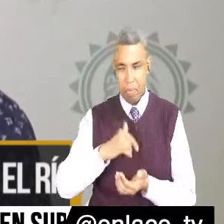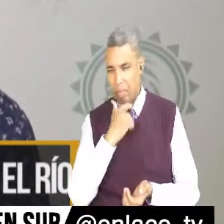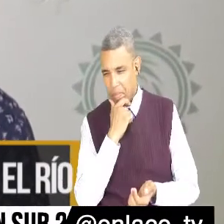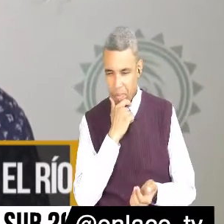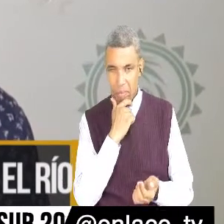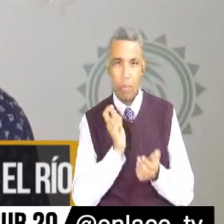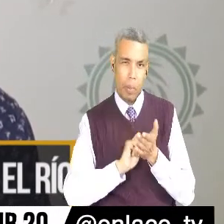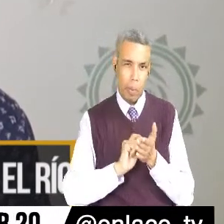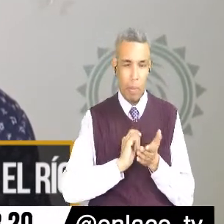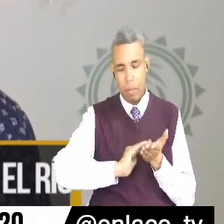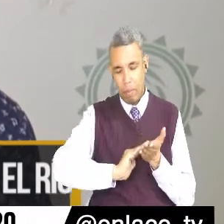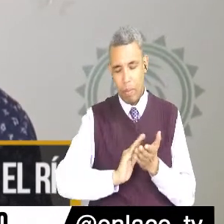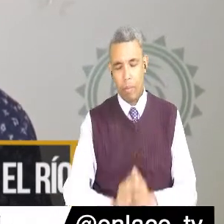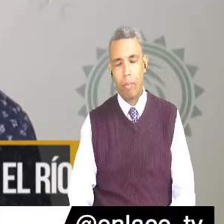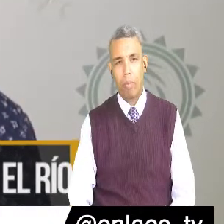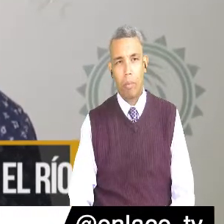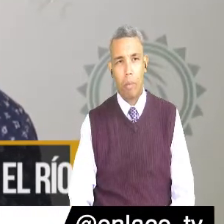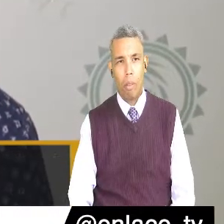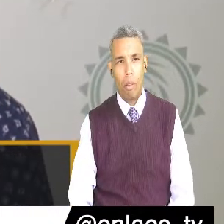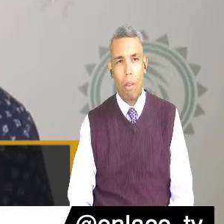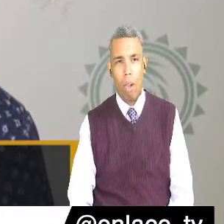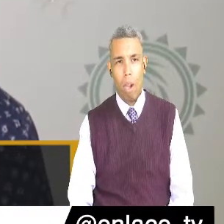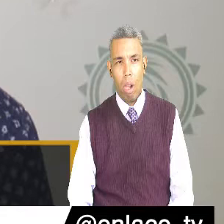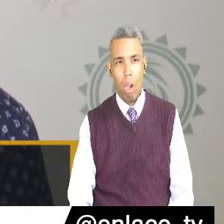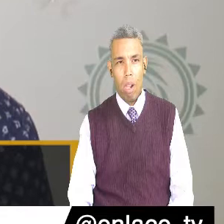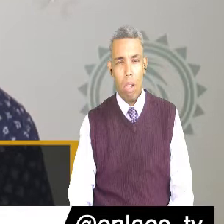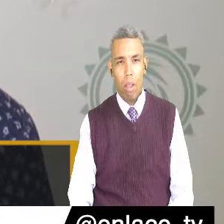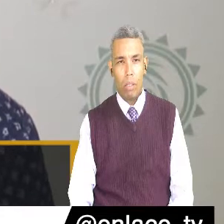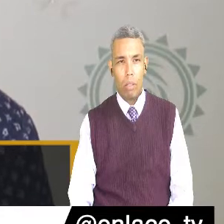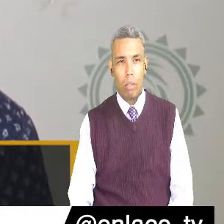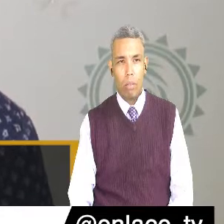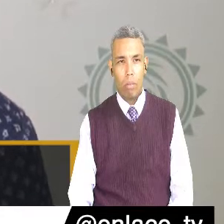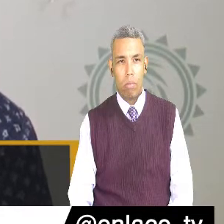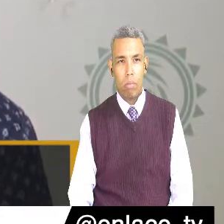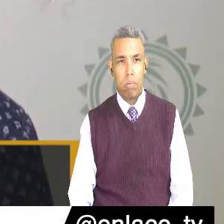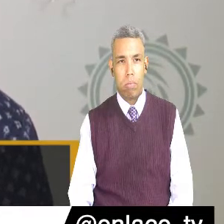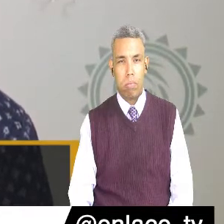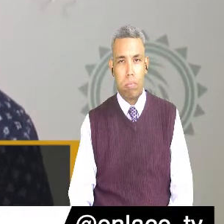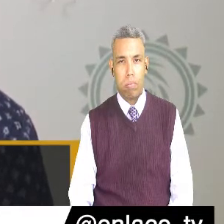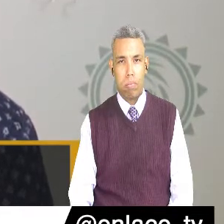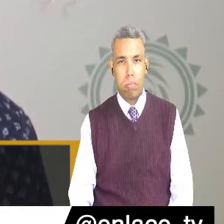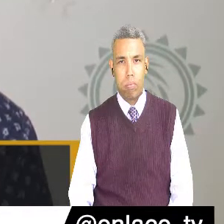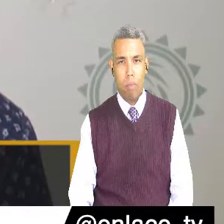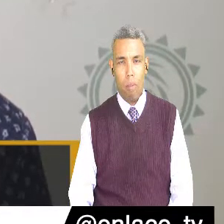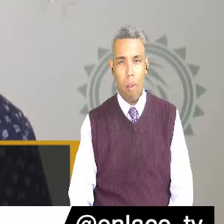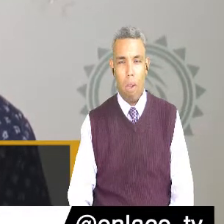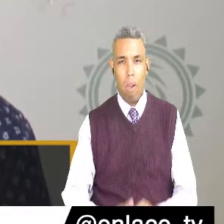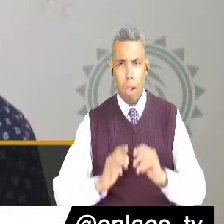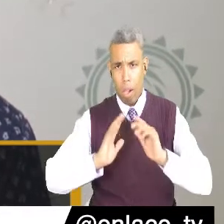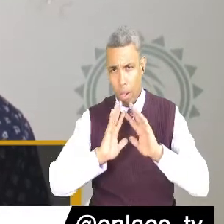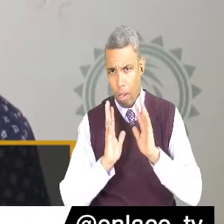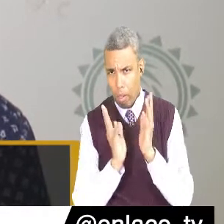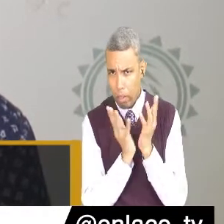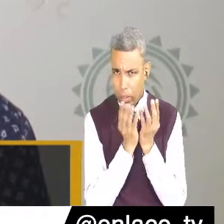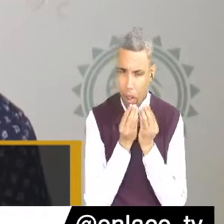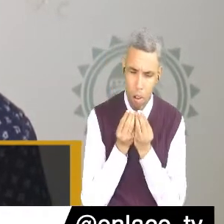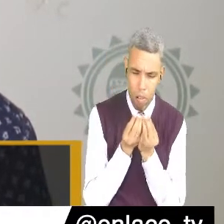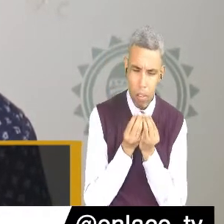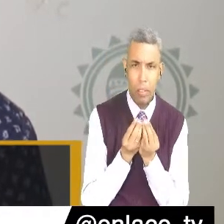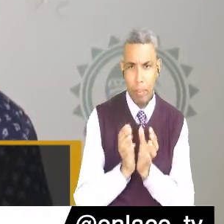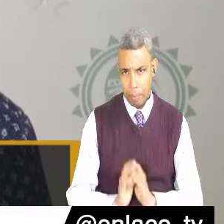Bueno, nosotros, yo inmediatamente voy a salir de aquí del Consejo Municipal, hablar con algunos de mis funcionarios para que realicemos